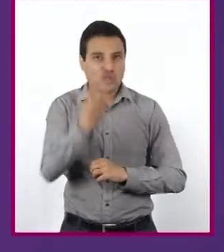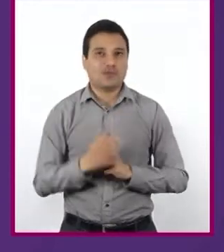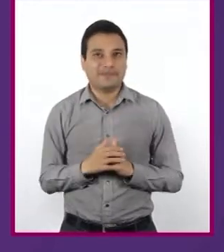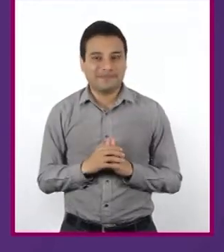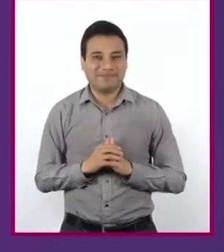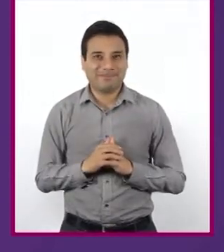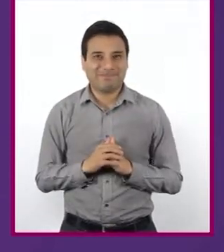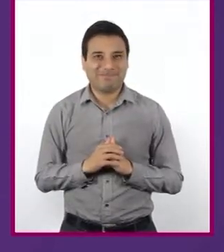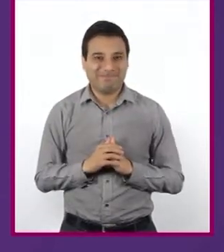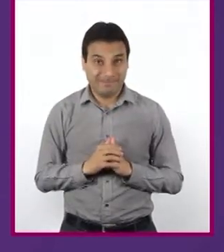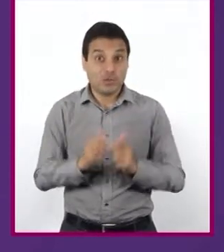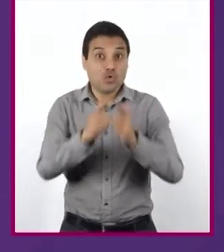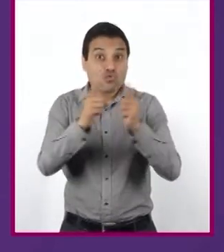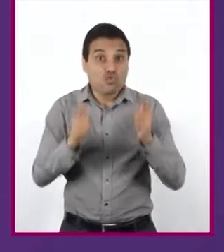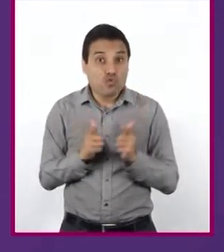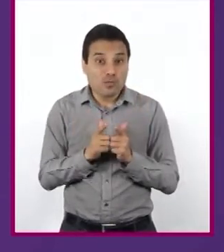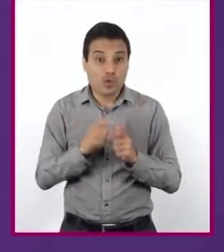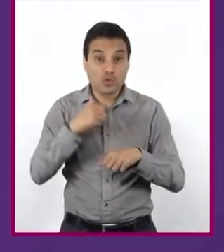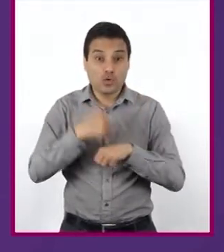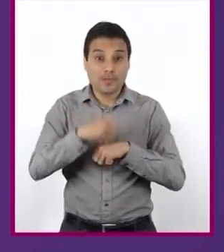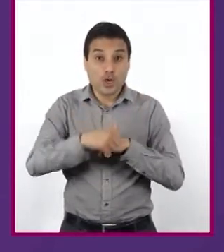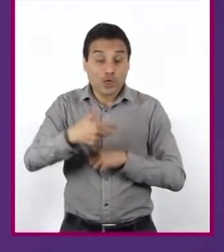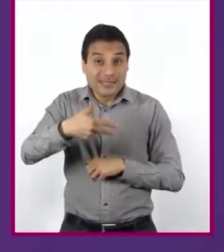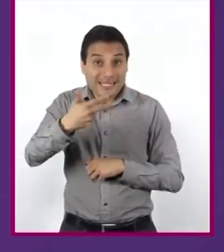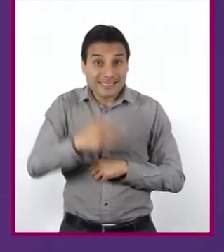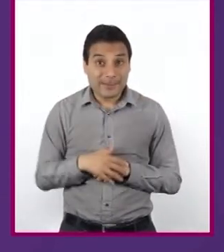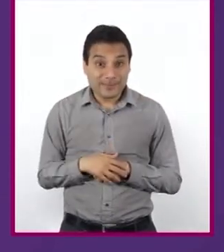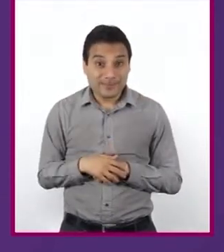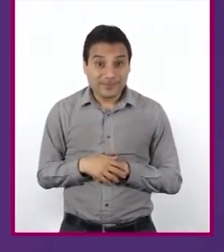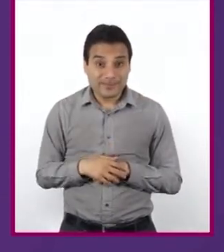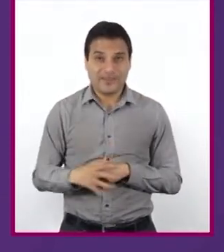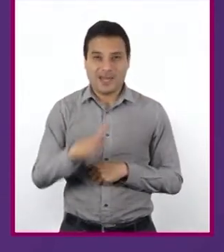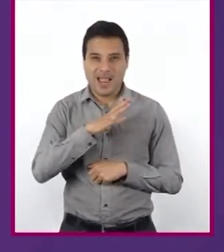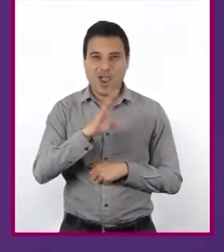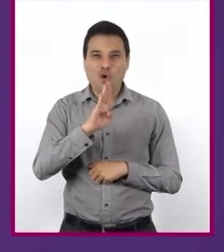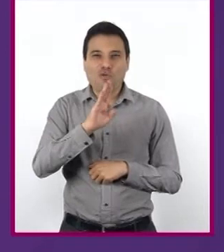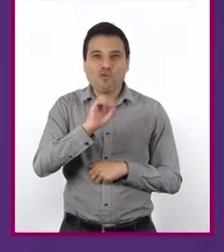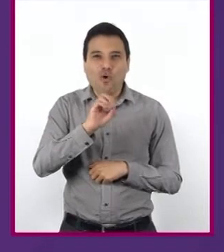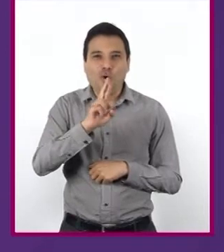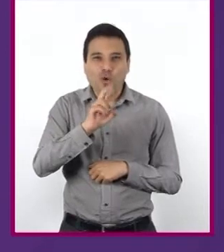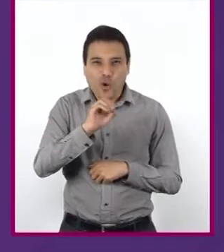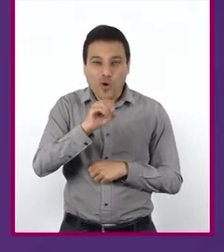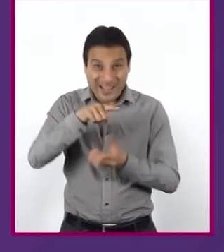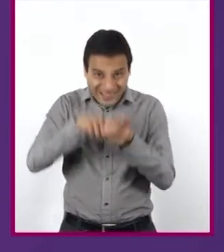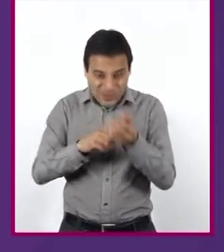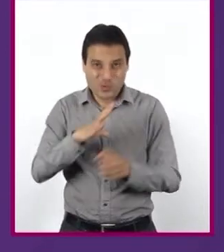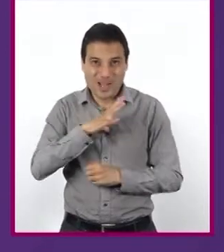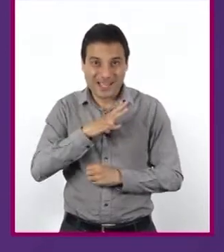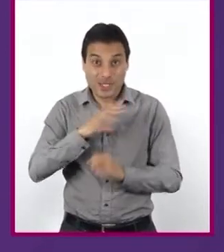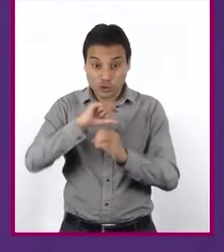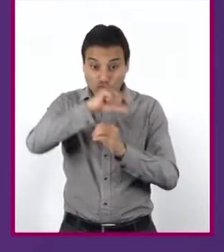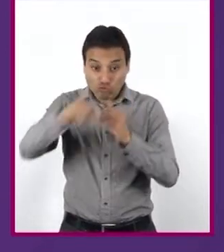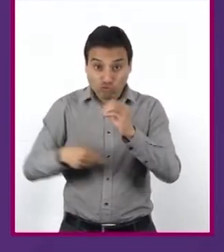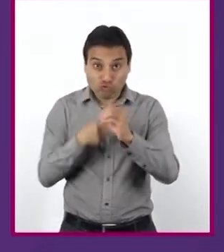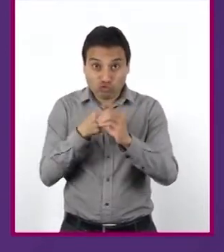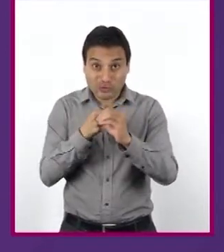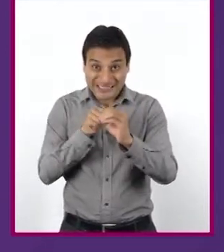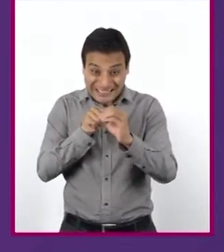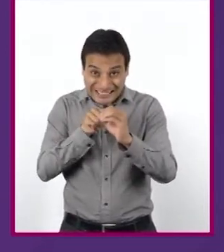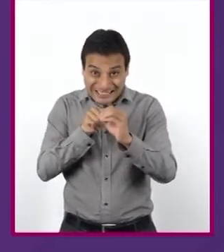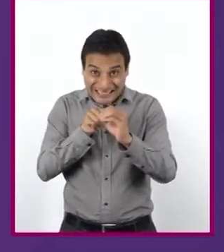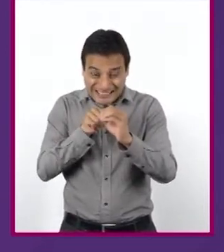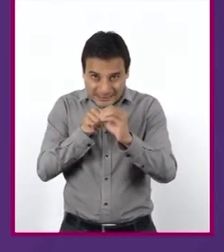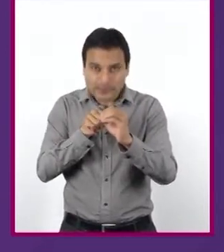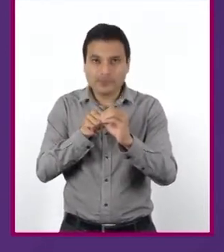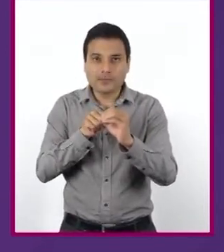valencia. El grupo 13, donde se encuentra el boro, todos los átomos de los elementos de